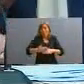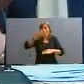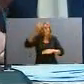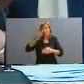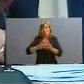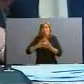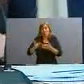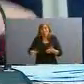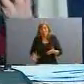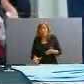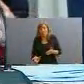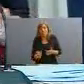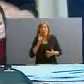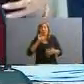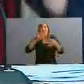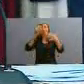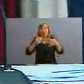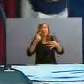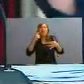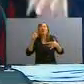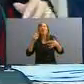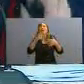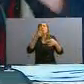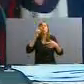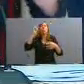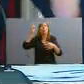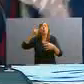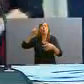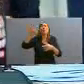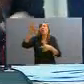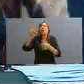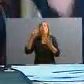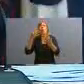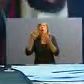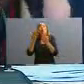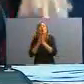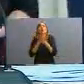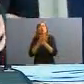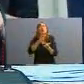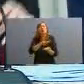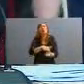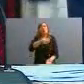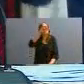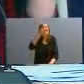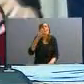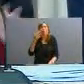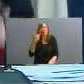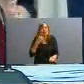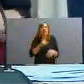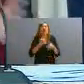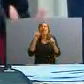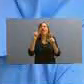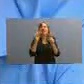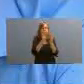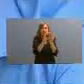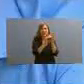software, conocer, a ver, ese juzgado, ¿cuántos expedientes tiene? ¿Cuánto ingresaron? ¿Desde cuándo ingresaron? Esto